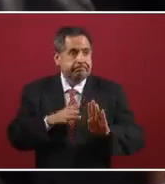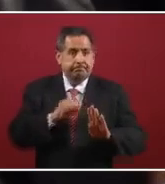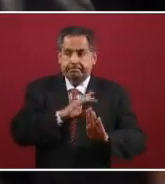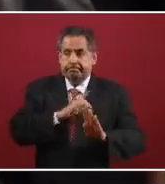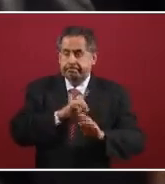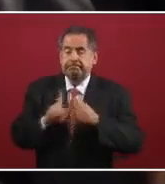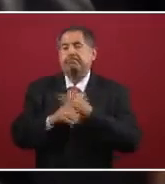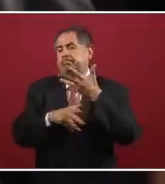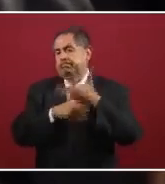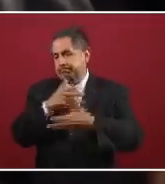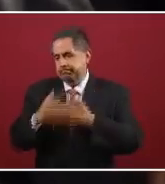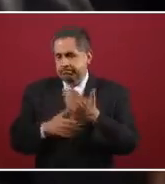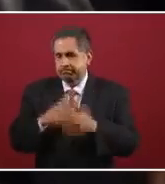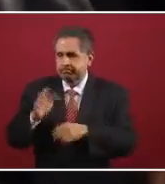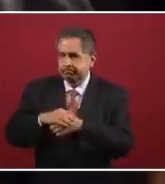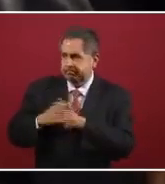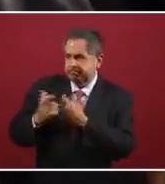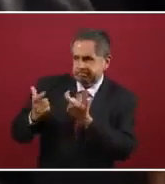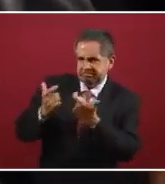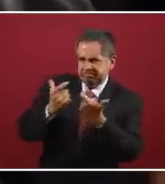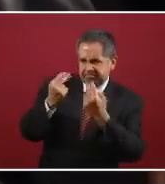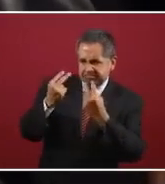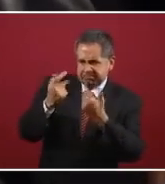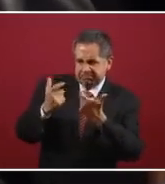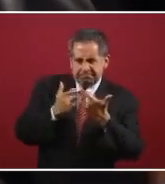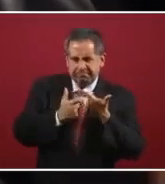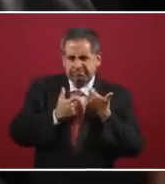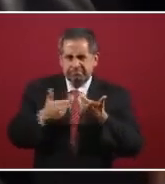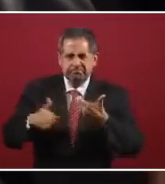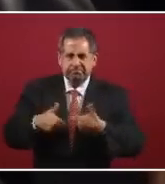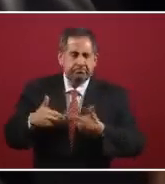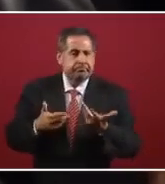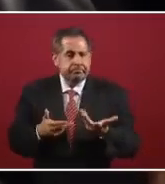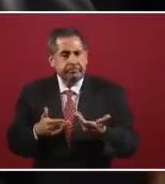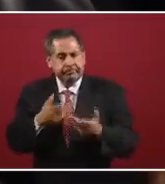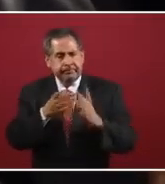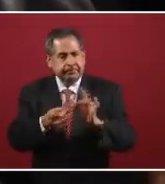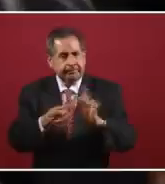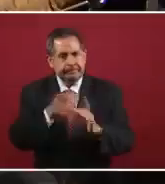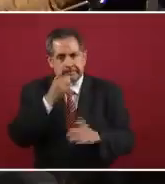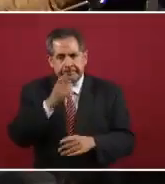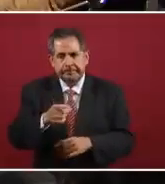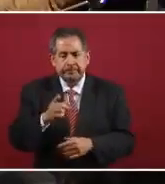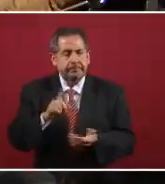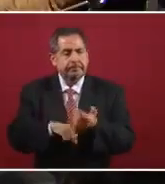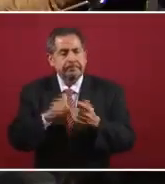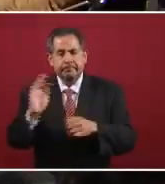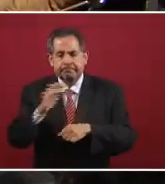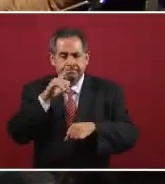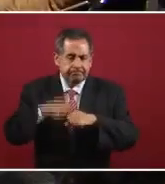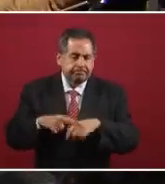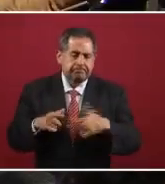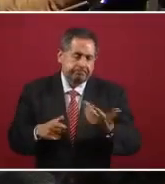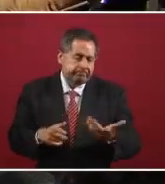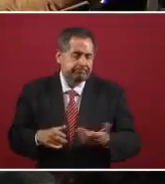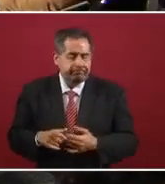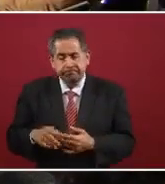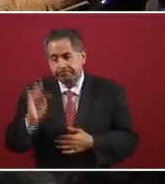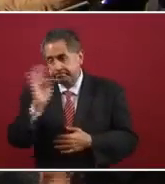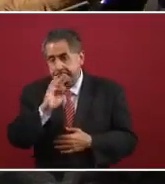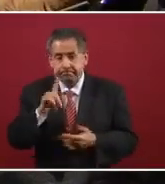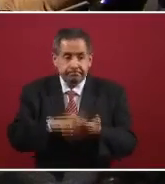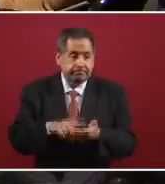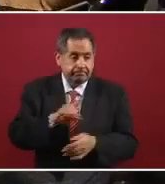de acoso, que así fue como lo señalaban por parte de elementos, sobre todo federales, y a lo mejor tal vez por